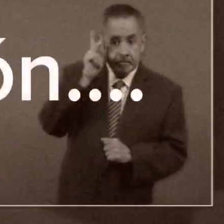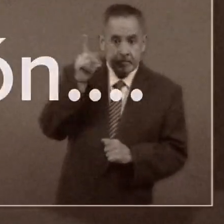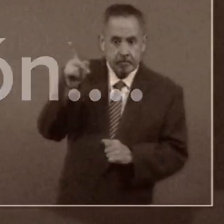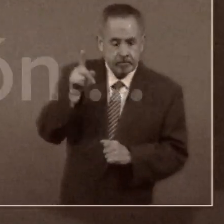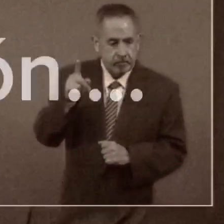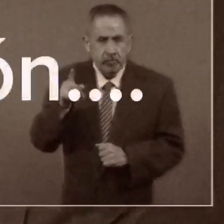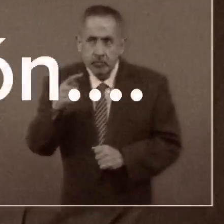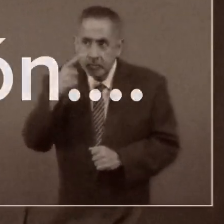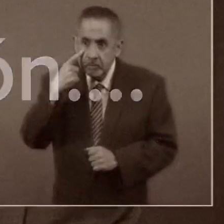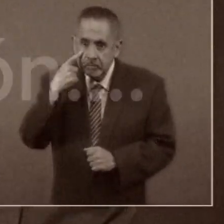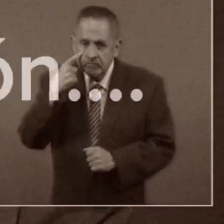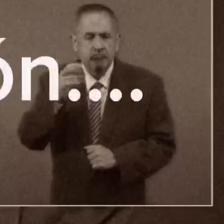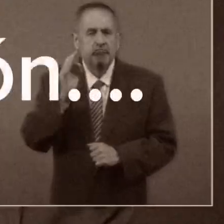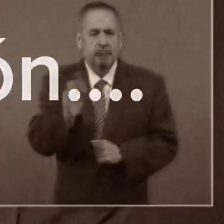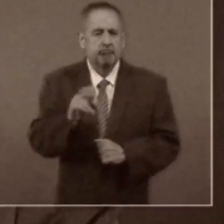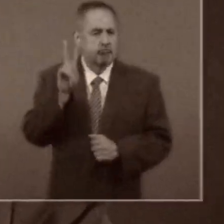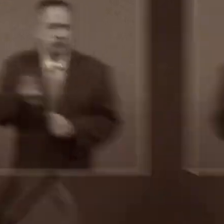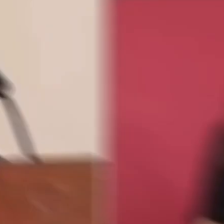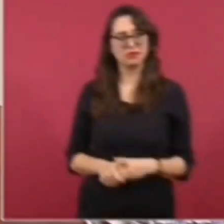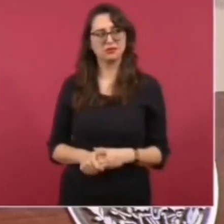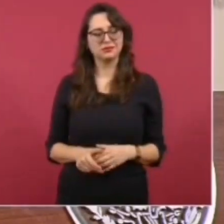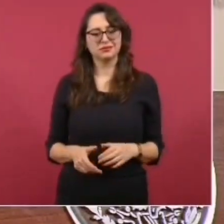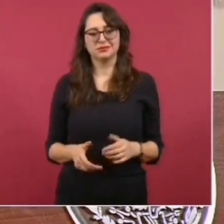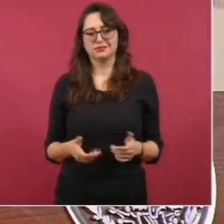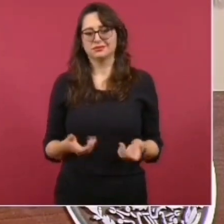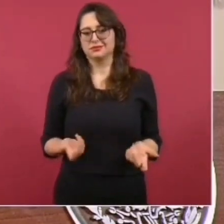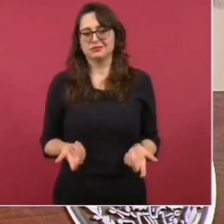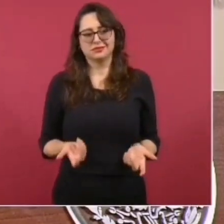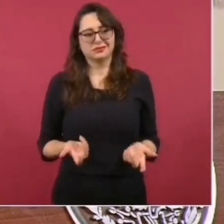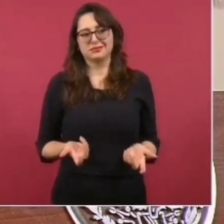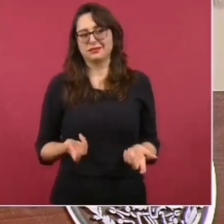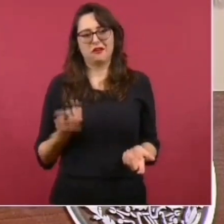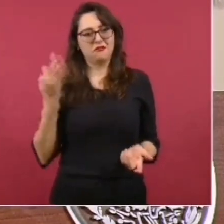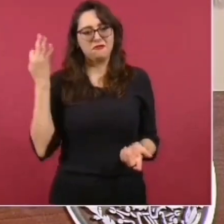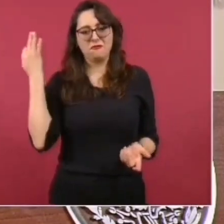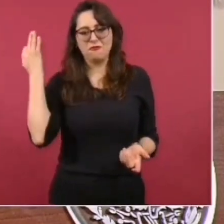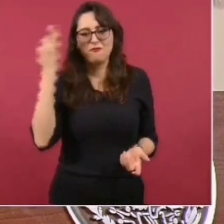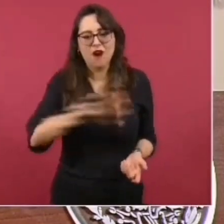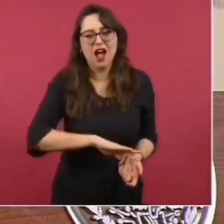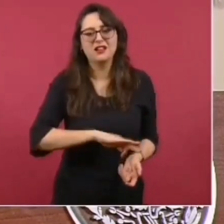ha demostrado ser un verdadero cristiano. Esas falsedades